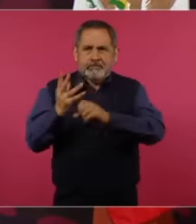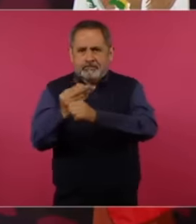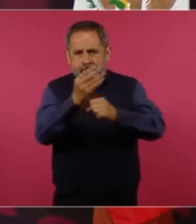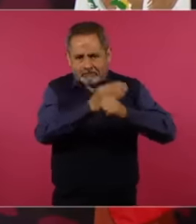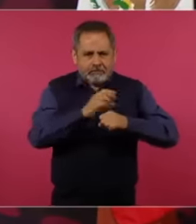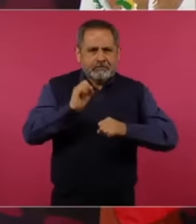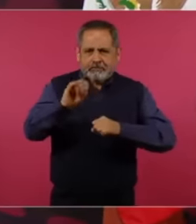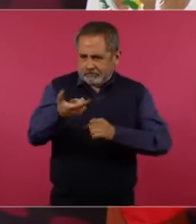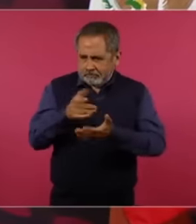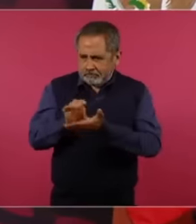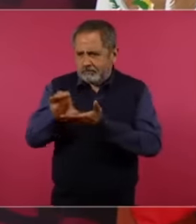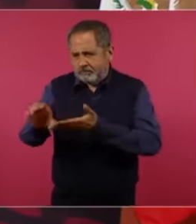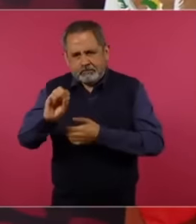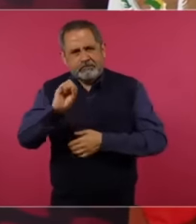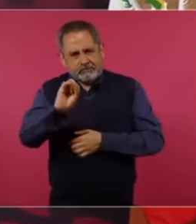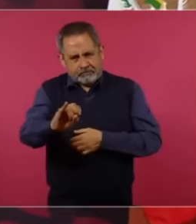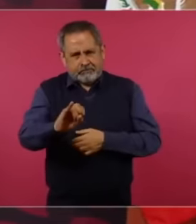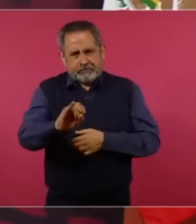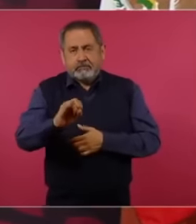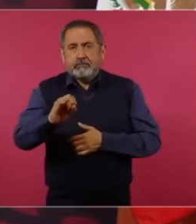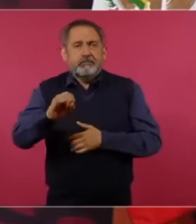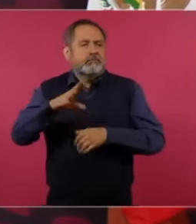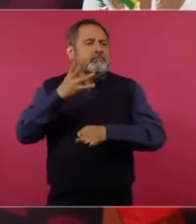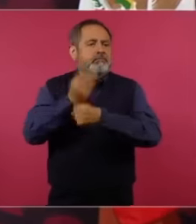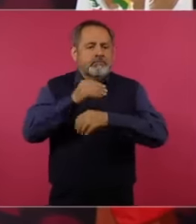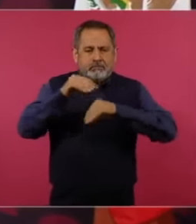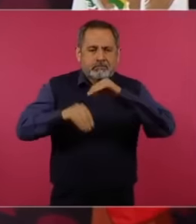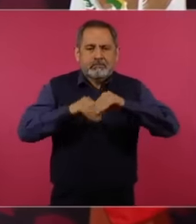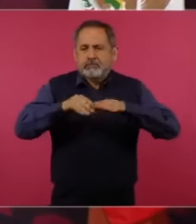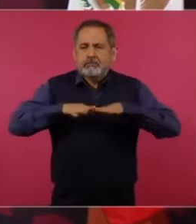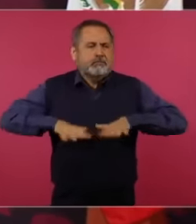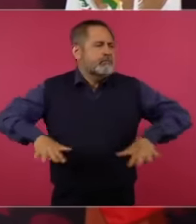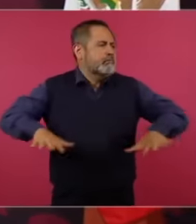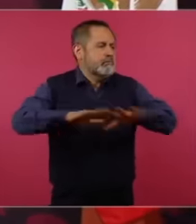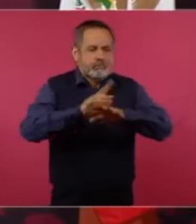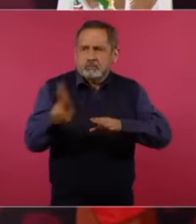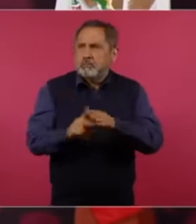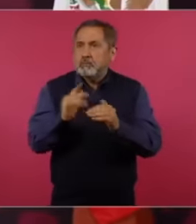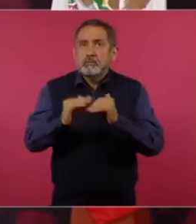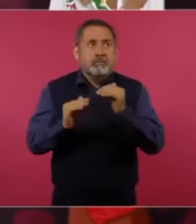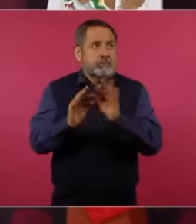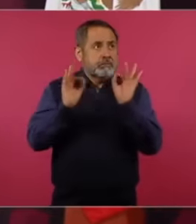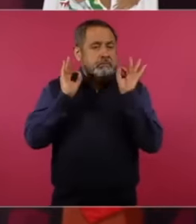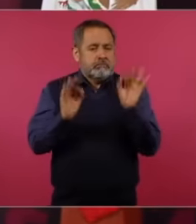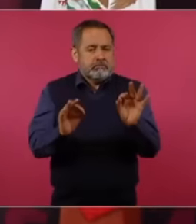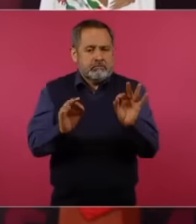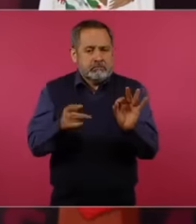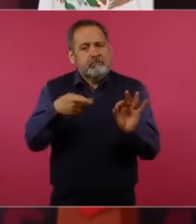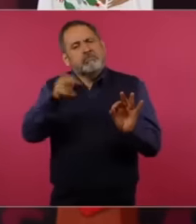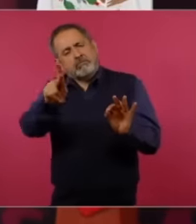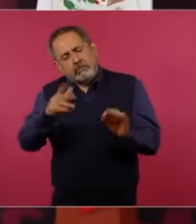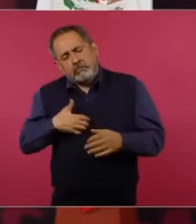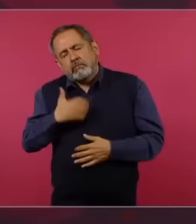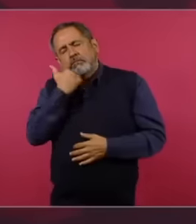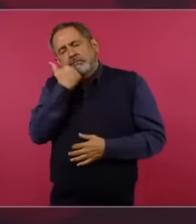la indemnización, sí el mejoramiento urbano, pero queremos los cuerpos.